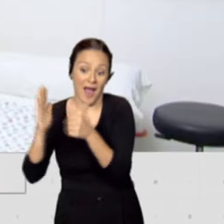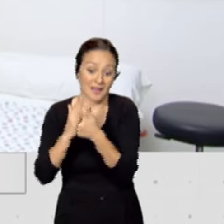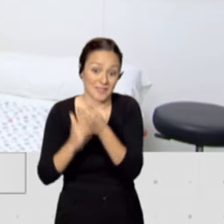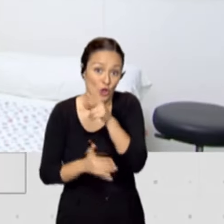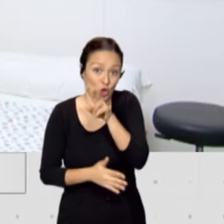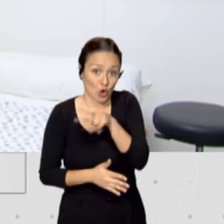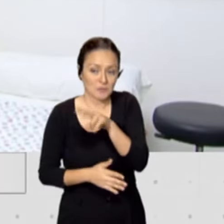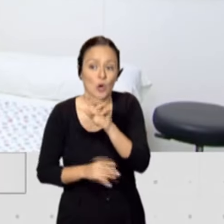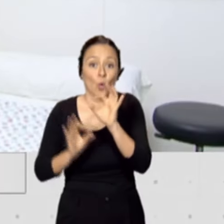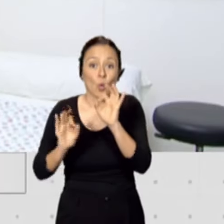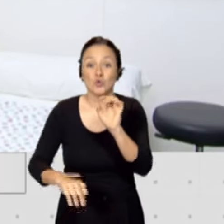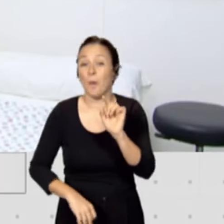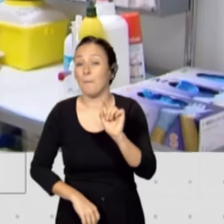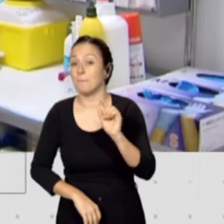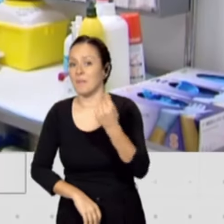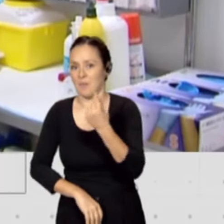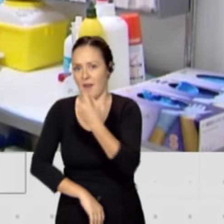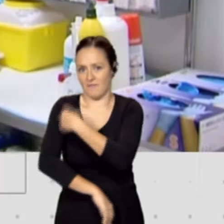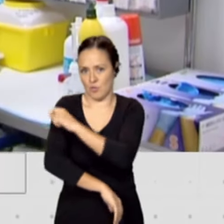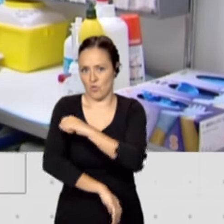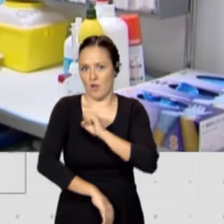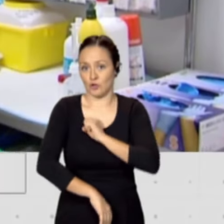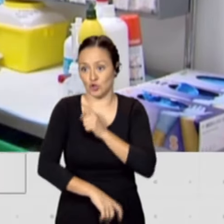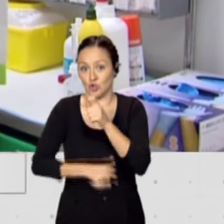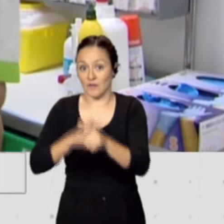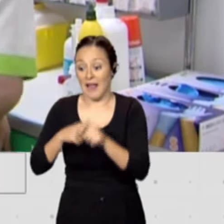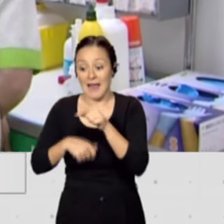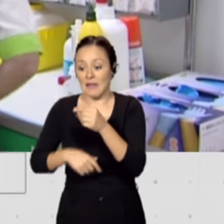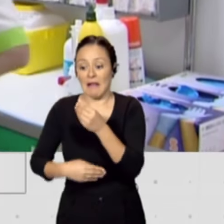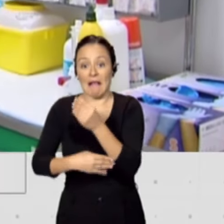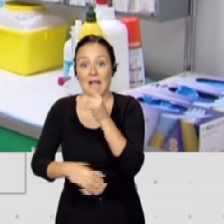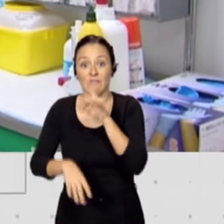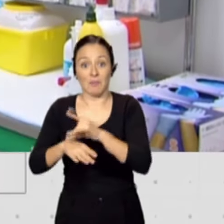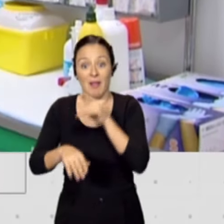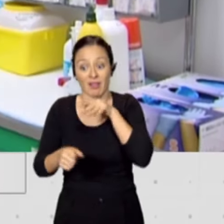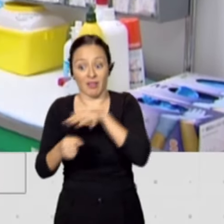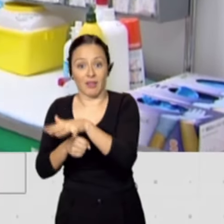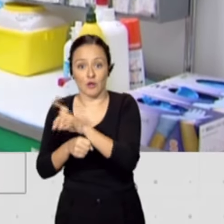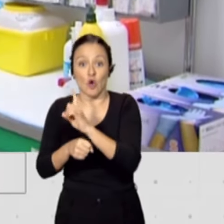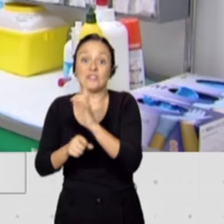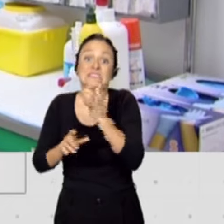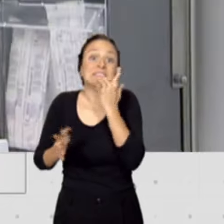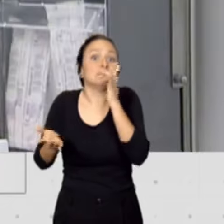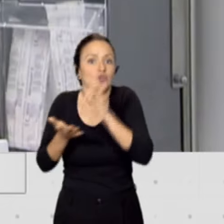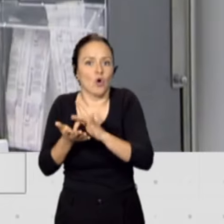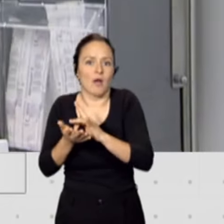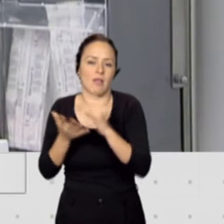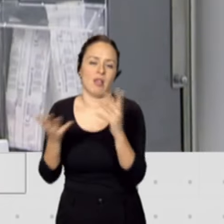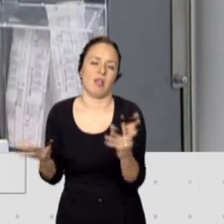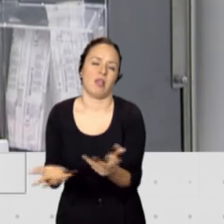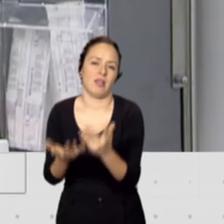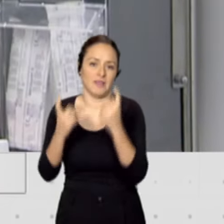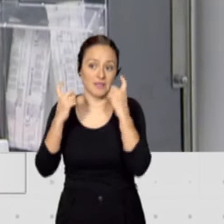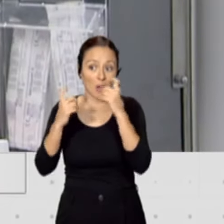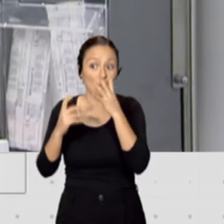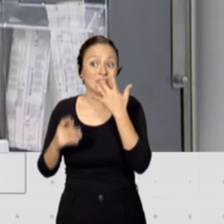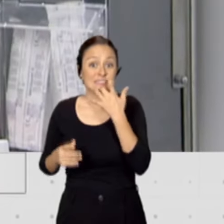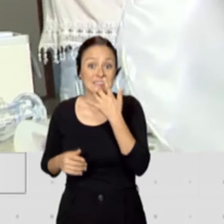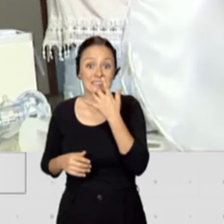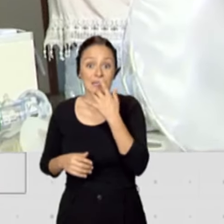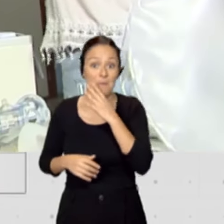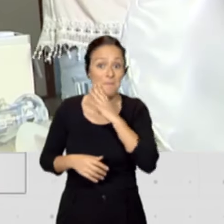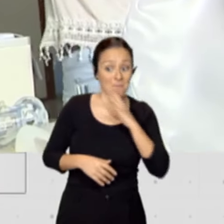recibe la primera dosis de tofina que no enferme o si enferma de tofe que enferme levemente Porque si ese niño no está su madre